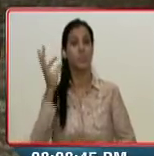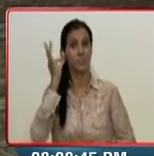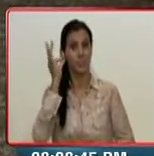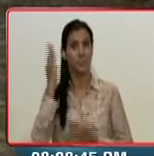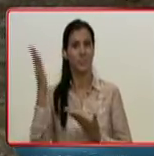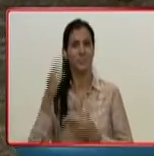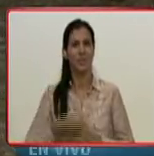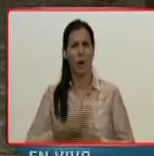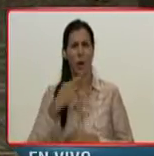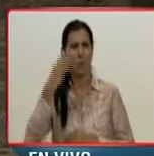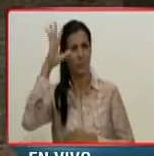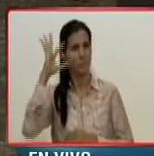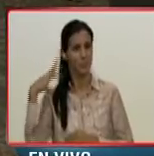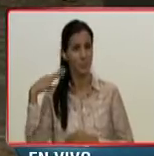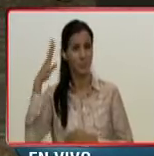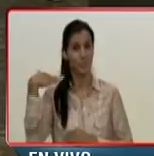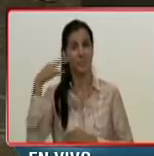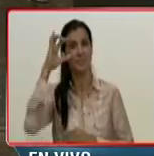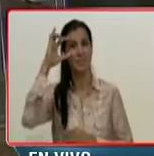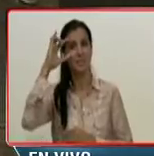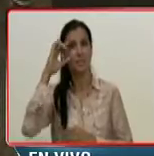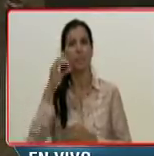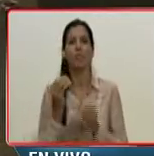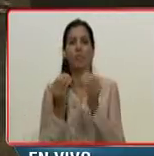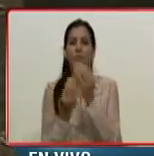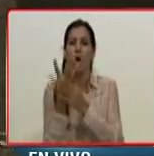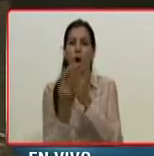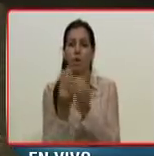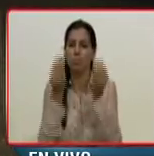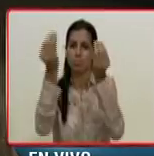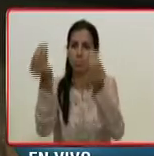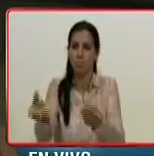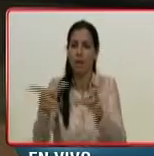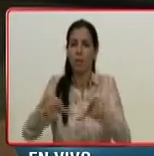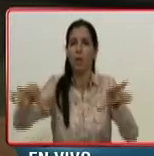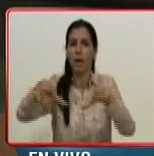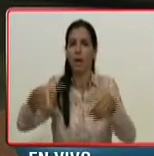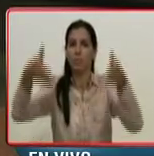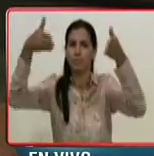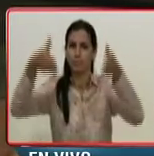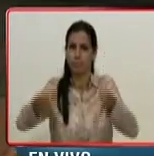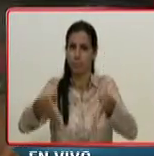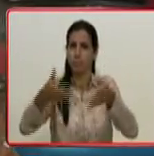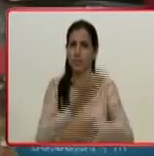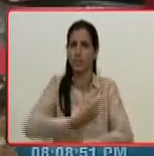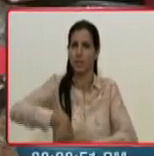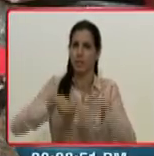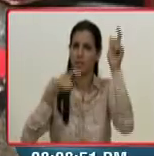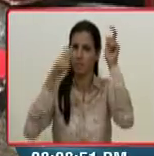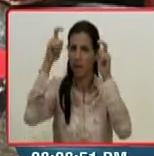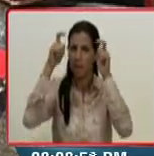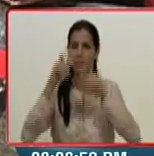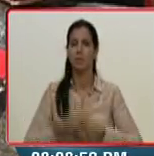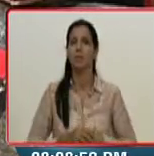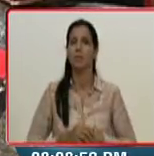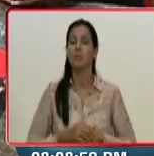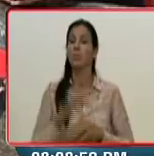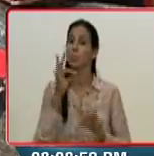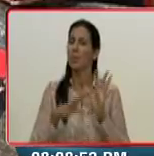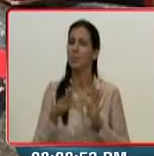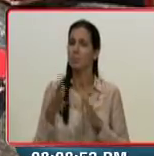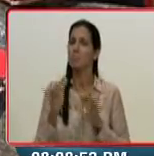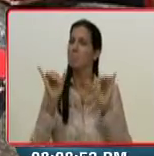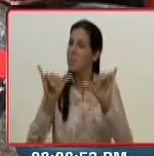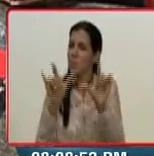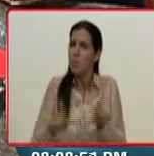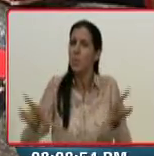a colocar esta flor sobre el sitio en el cual se encuentra sembrado el comandante Hugo Chávez Frías, quien casualmente desde este mismo